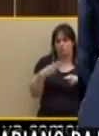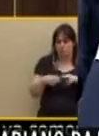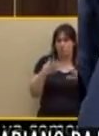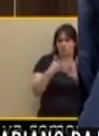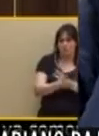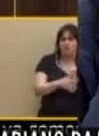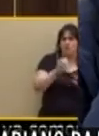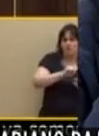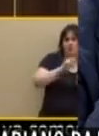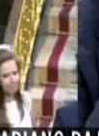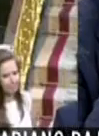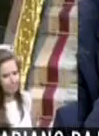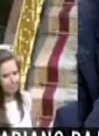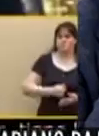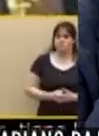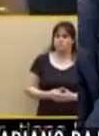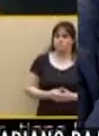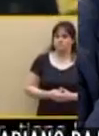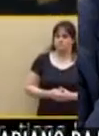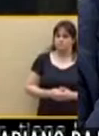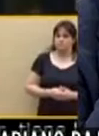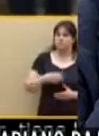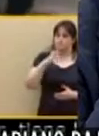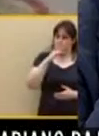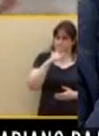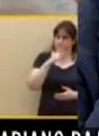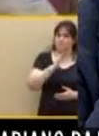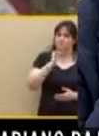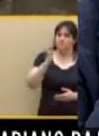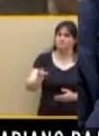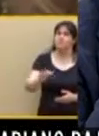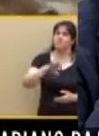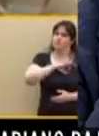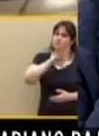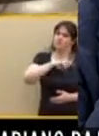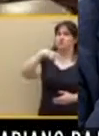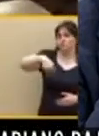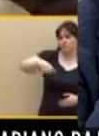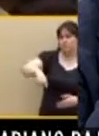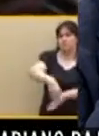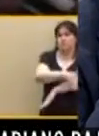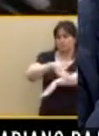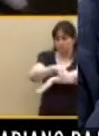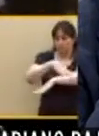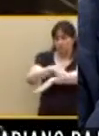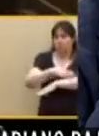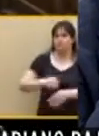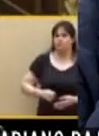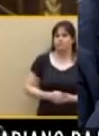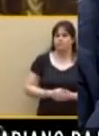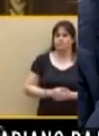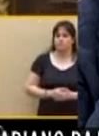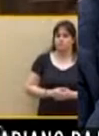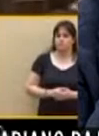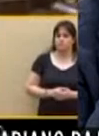muy veteranía está un grado y tiene un diputado mayor lo que soy yo se parece en última de sensación de que unidos